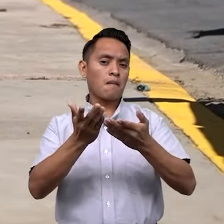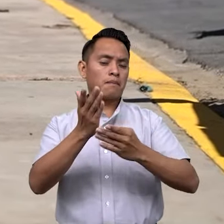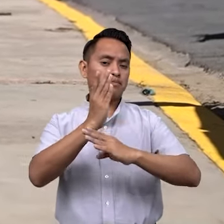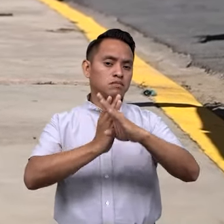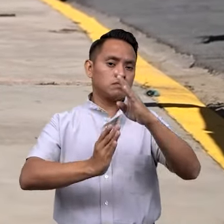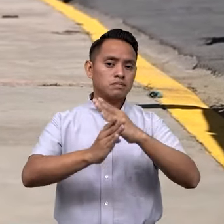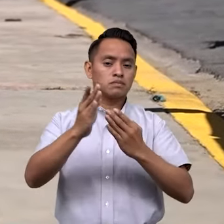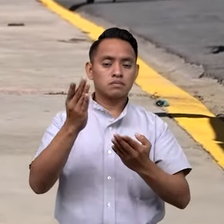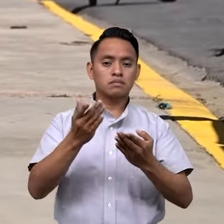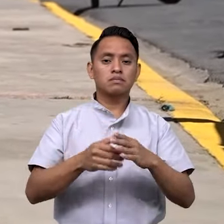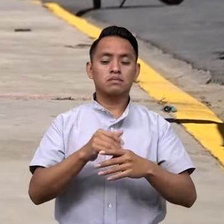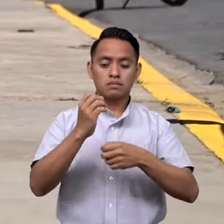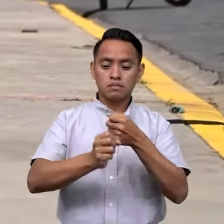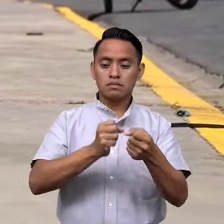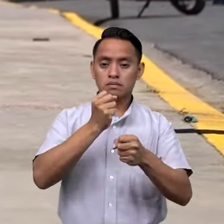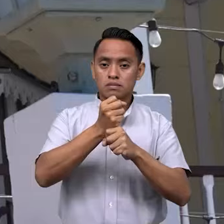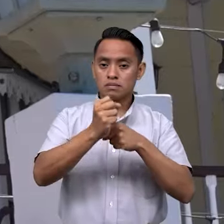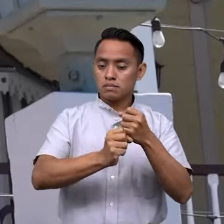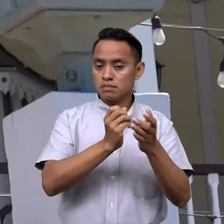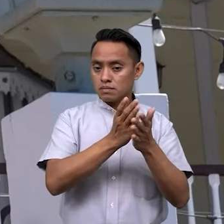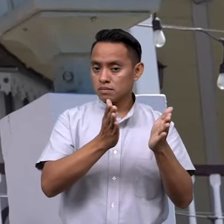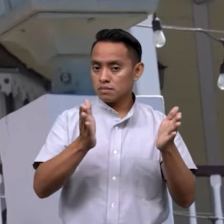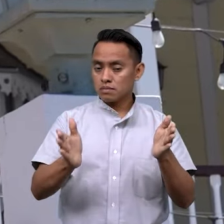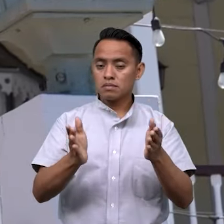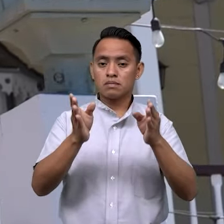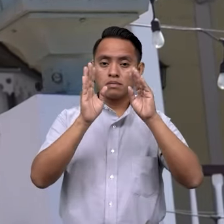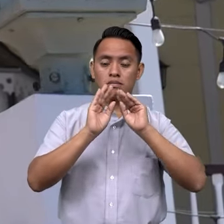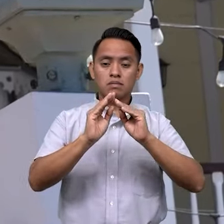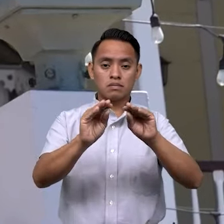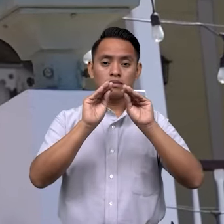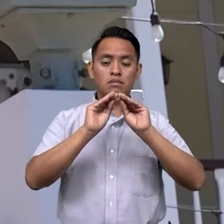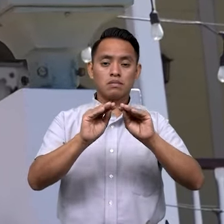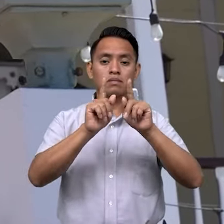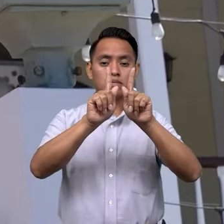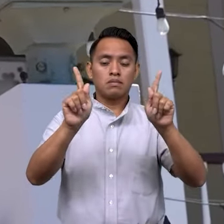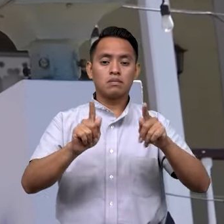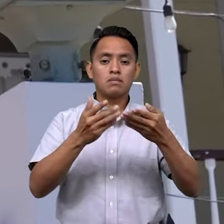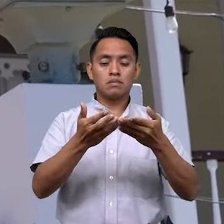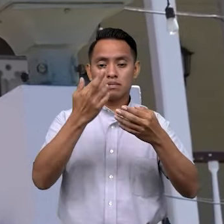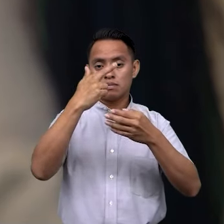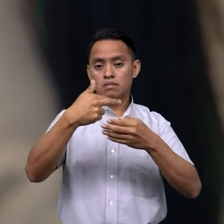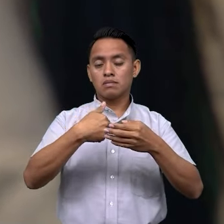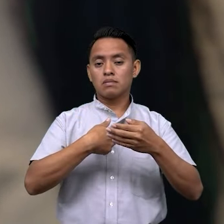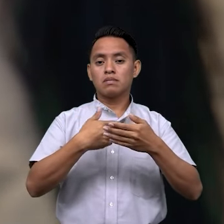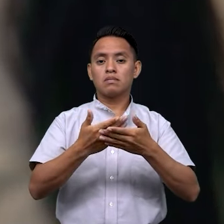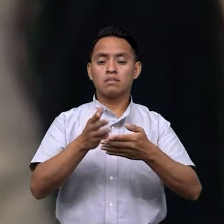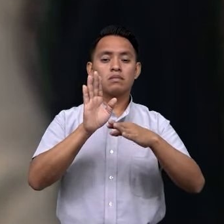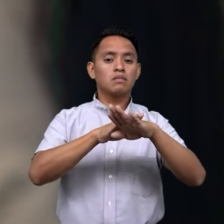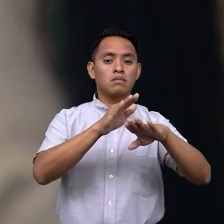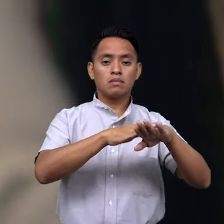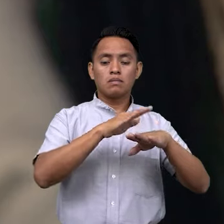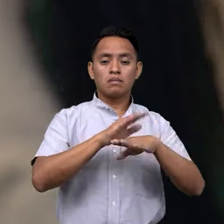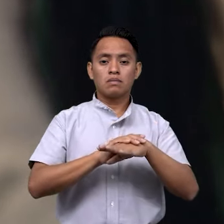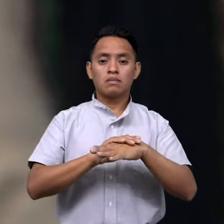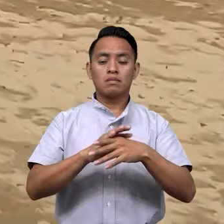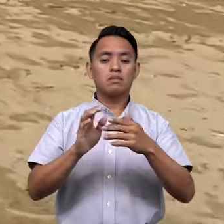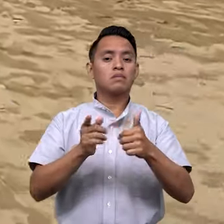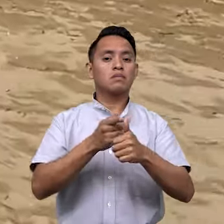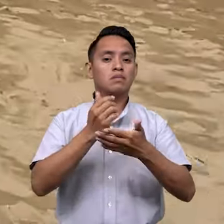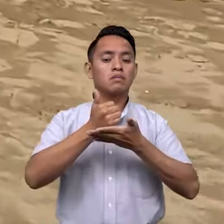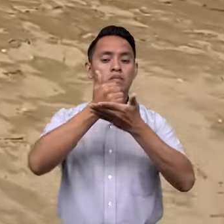evacuación. Año con año, pues nosotros nos capacitamos con las autoridades correspondientes, en planes de emergencia, lo que es primeros